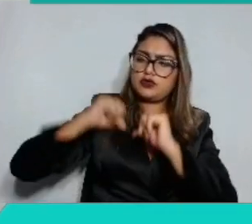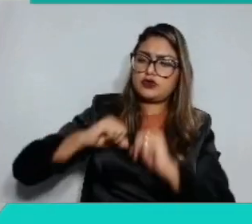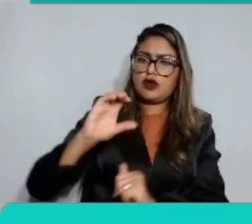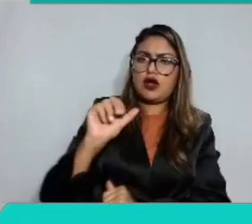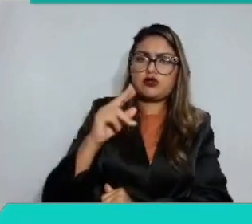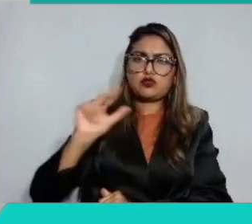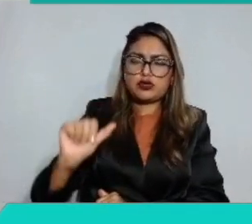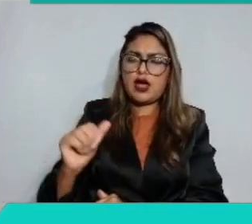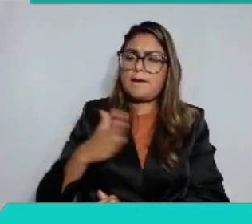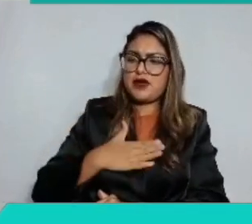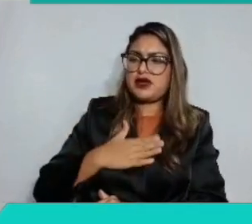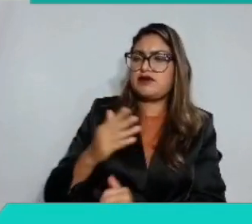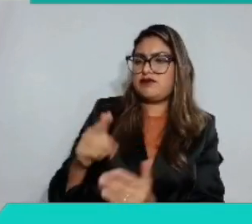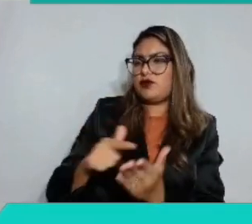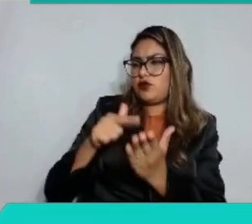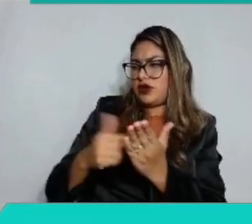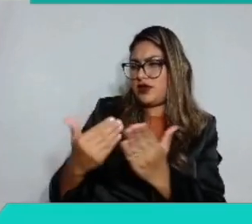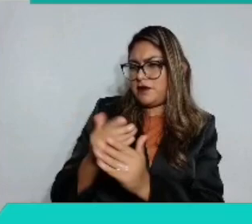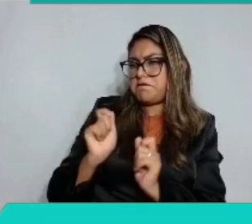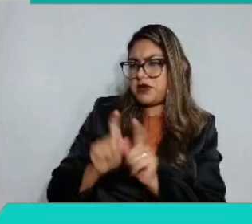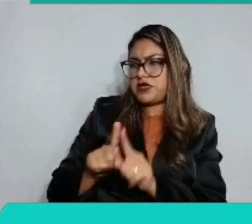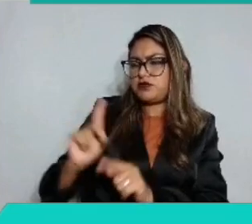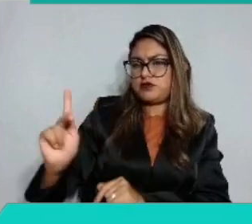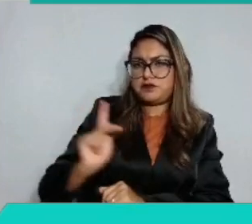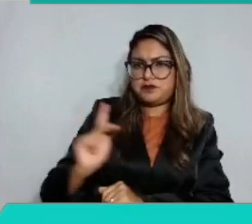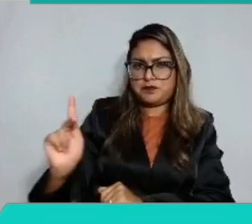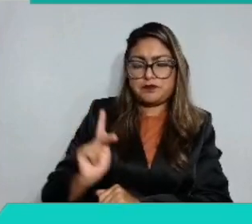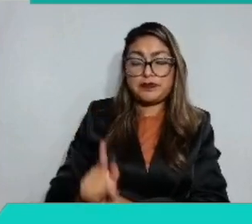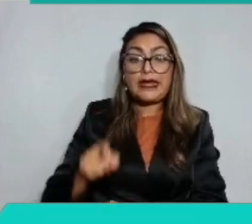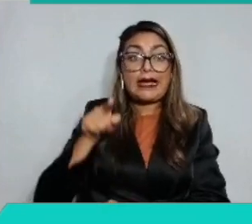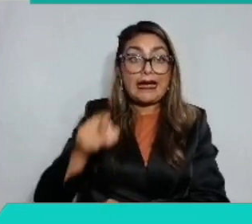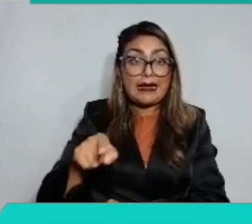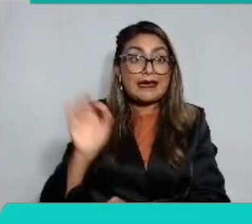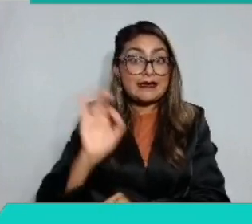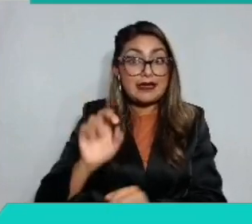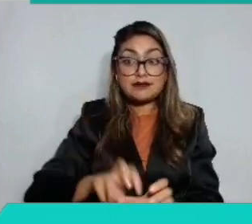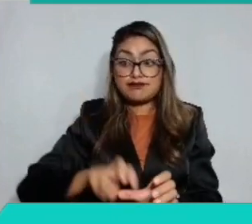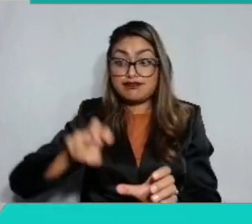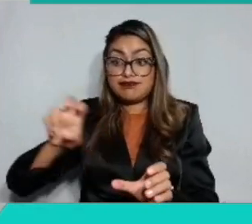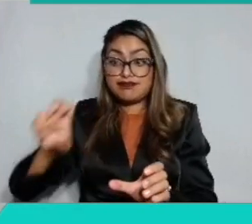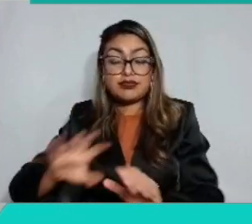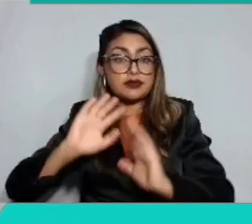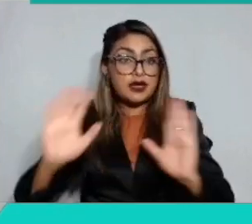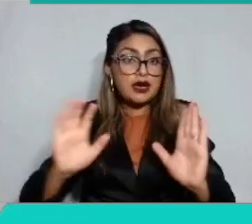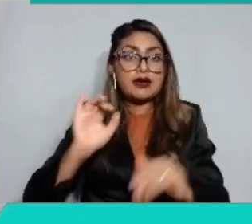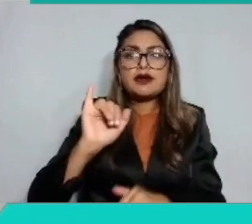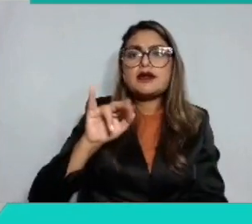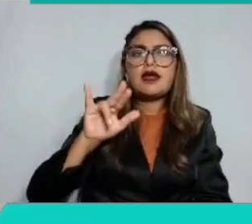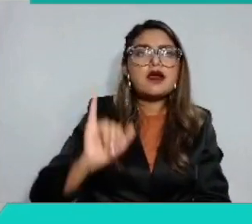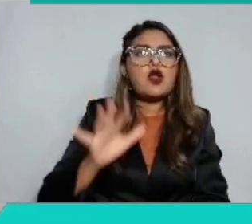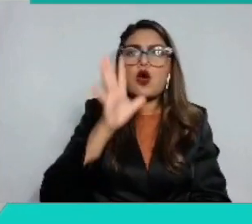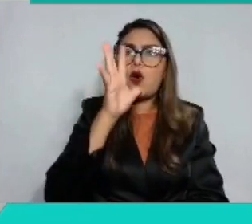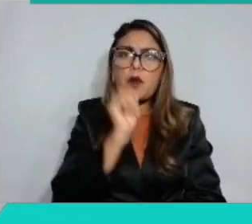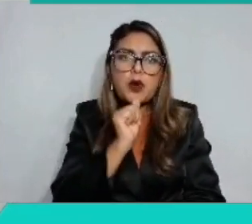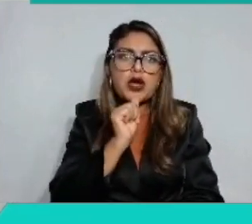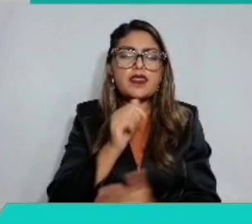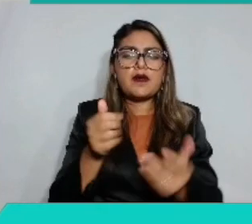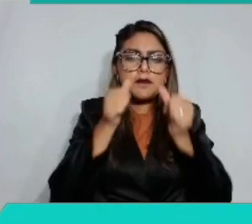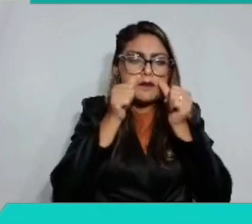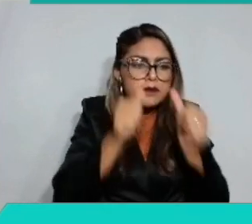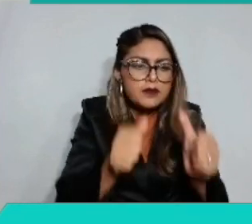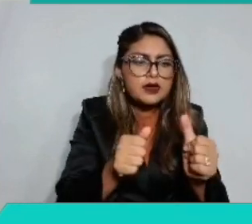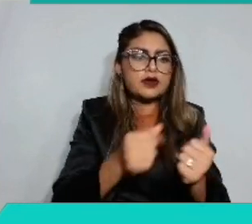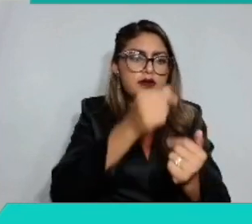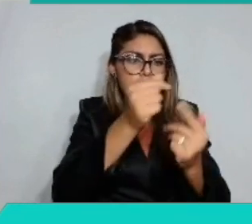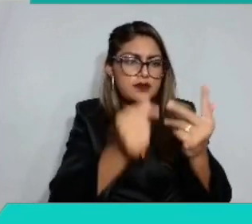quedaría inoperante para resolver los recursos que los ciudadanos interponen